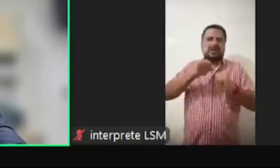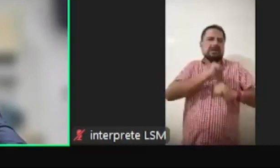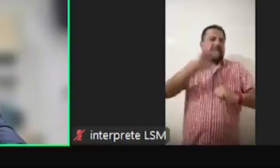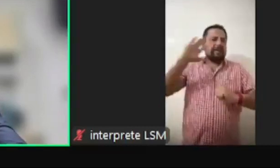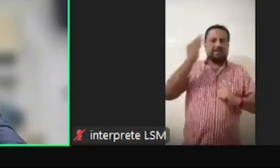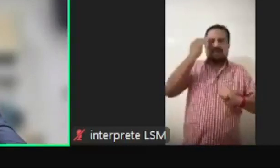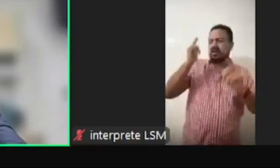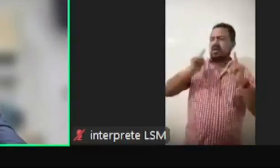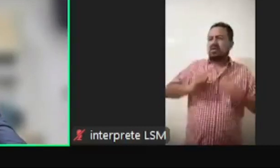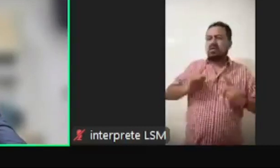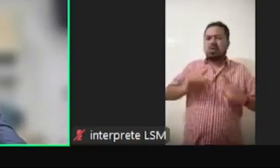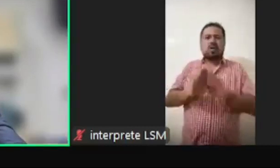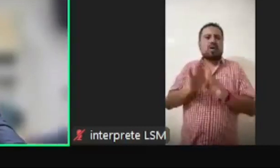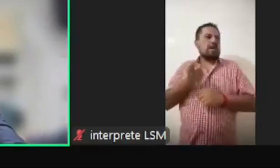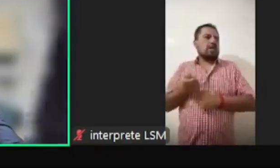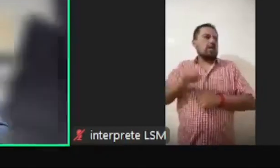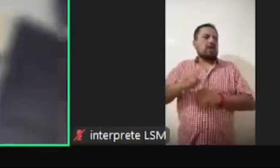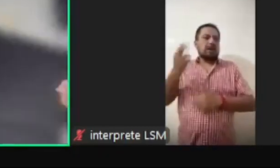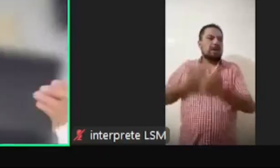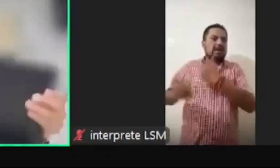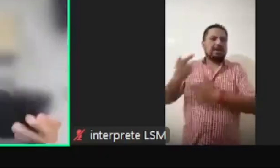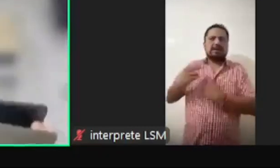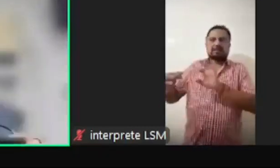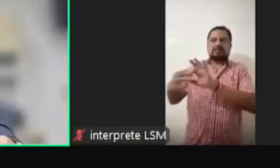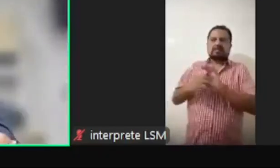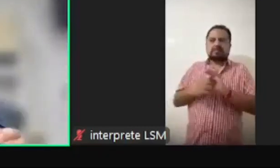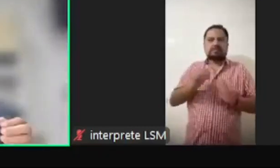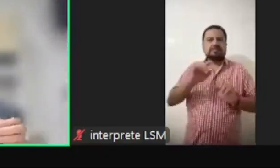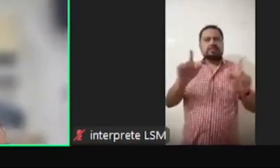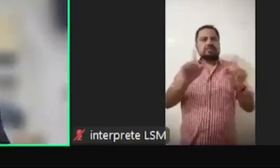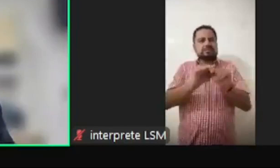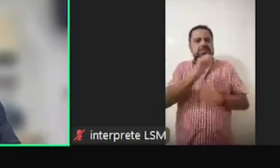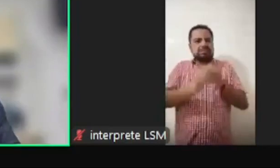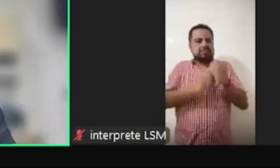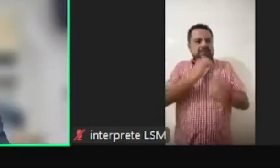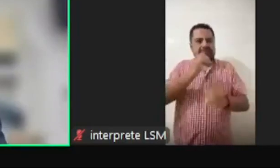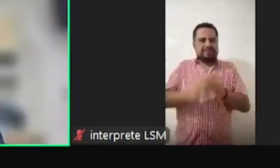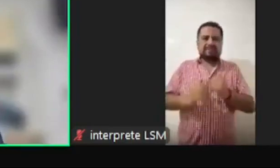asunto reencausado. Es la cuenta, magistrada presidenta, magistradas, magistrado.